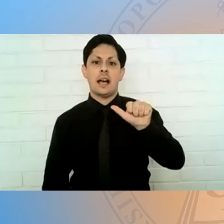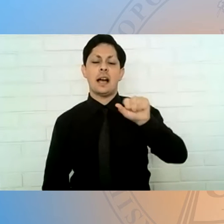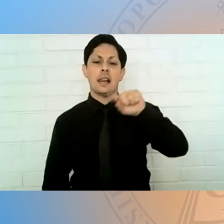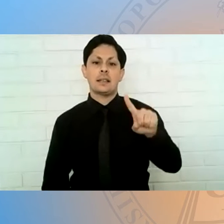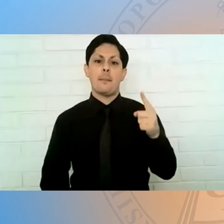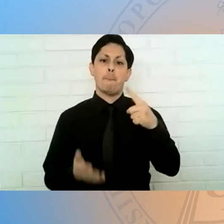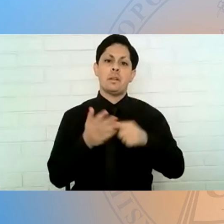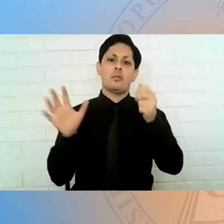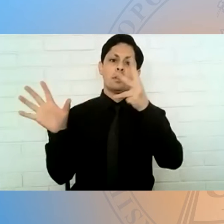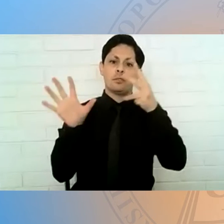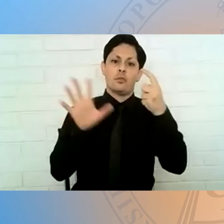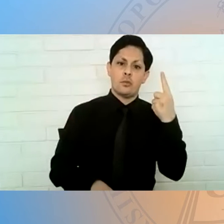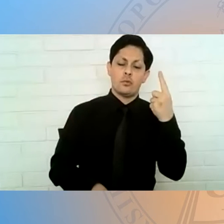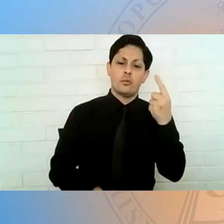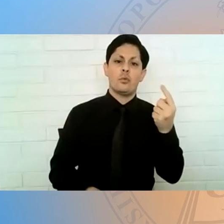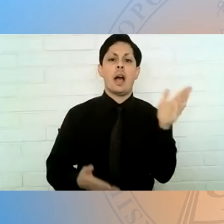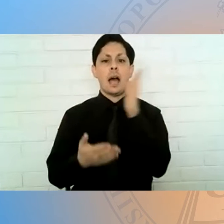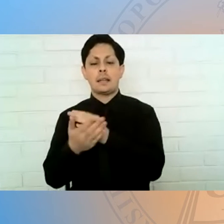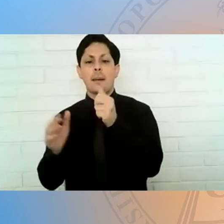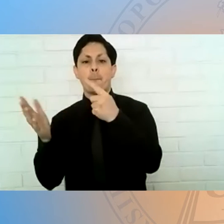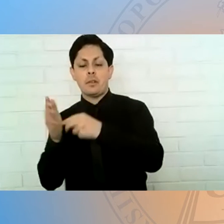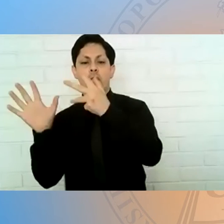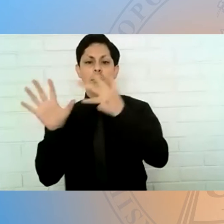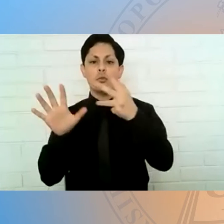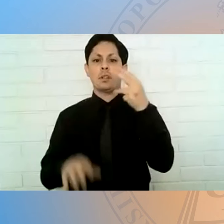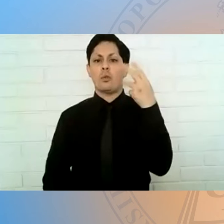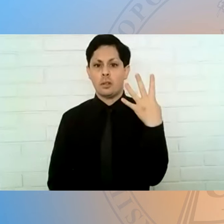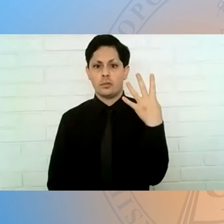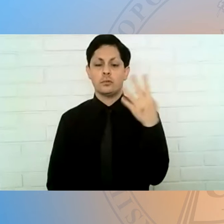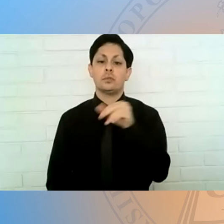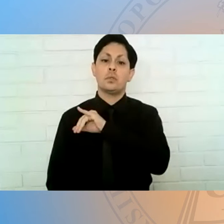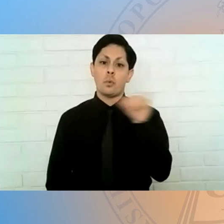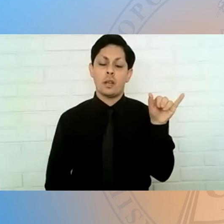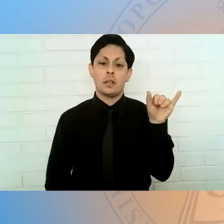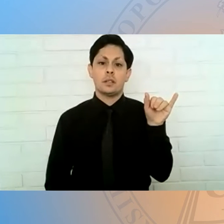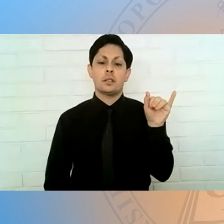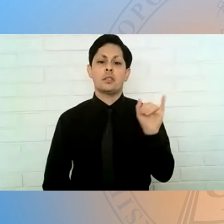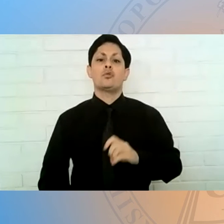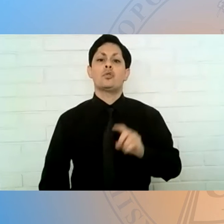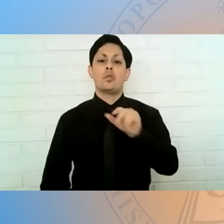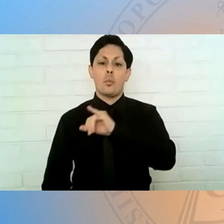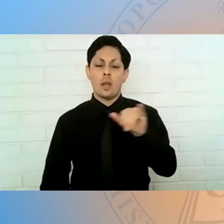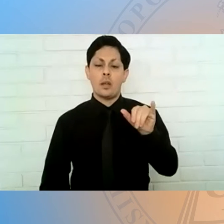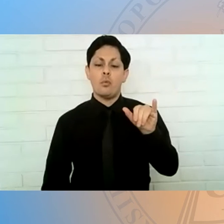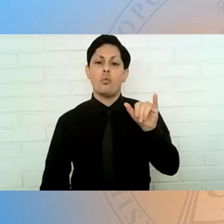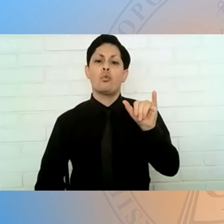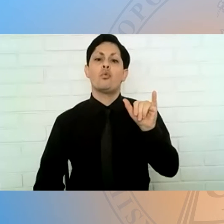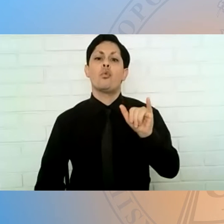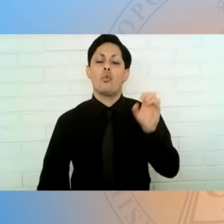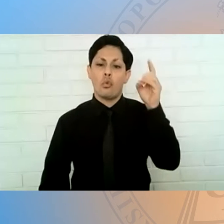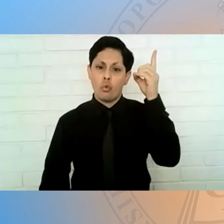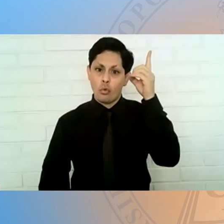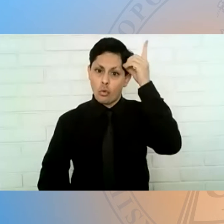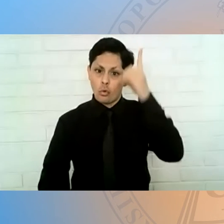1991 y 1994. Más tarde realizó un doctorado en la Universidad Academia Humanismo Cristiano y